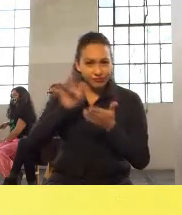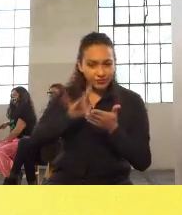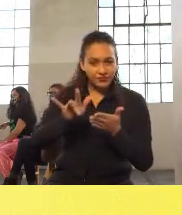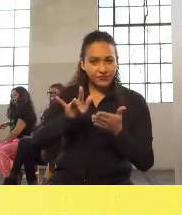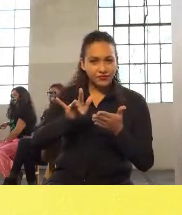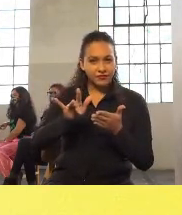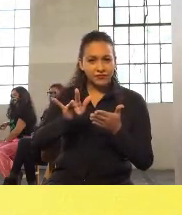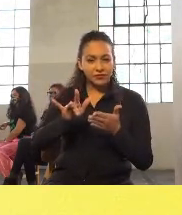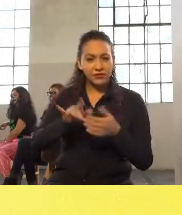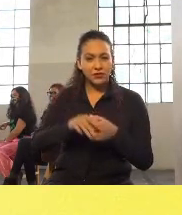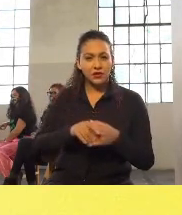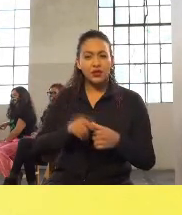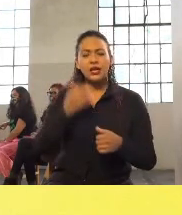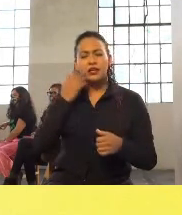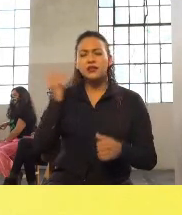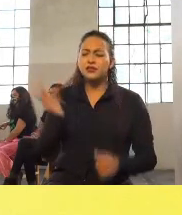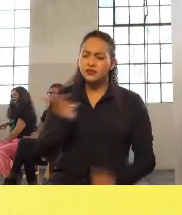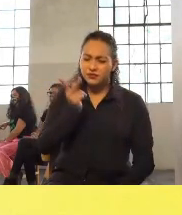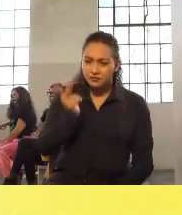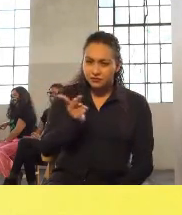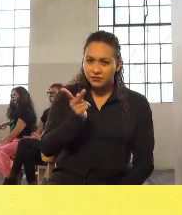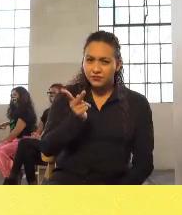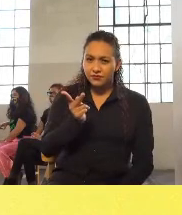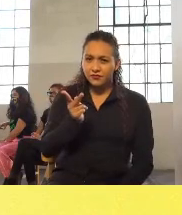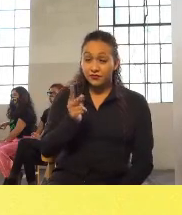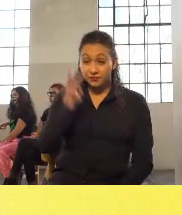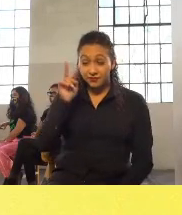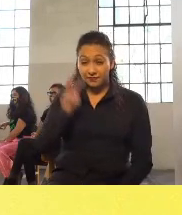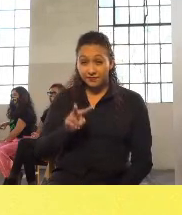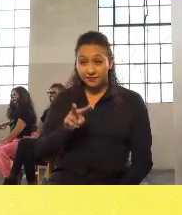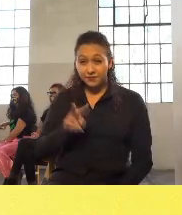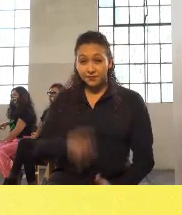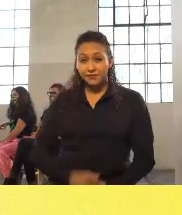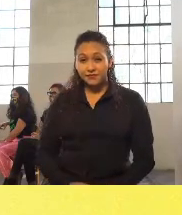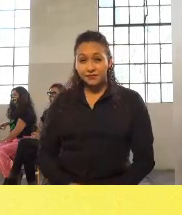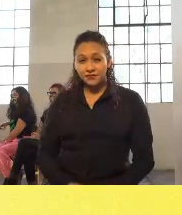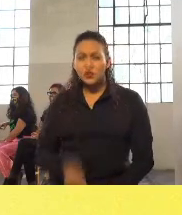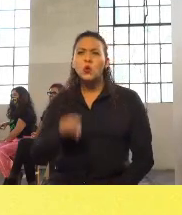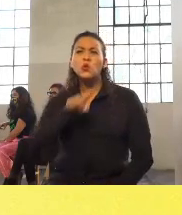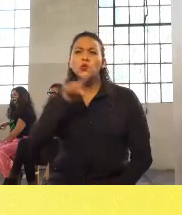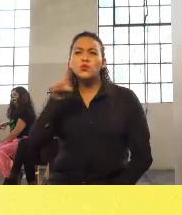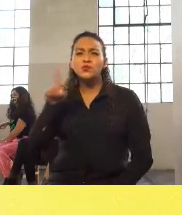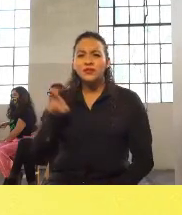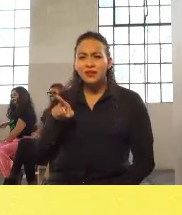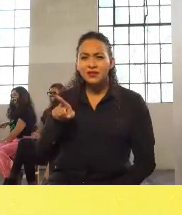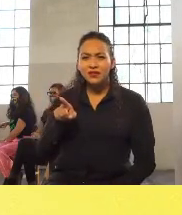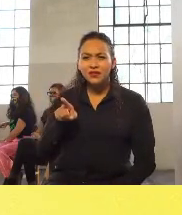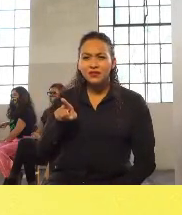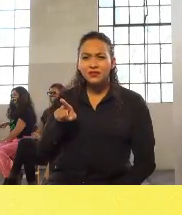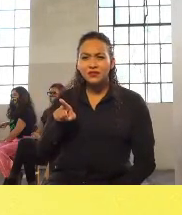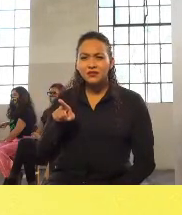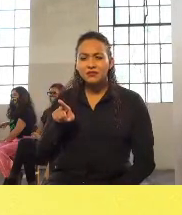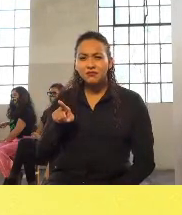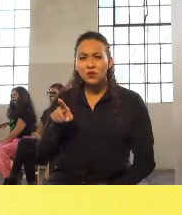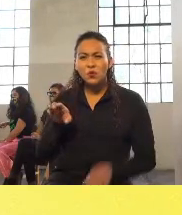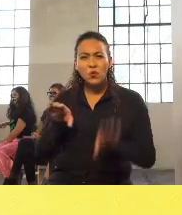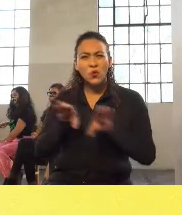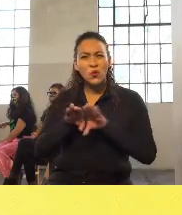demás quisiera preguntarles eso, o sea, realmente, ¿cómo sostienen sus